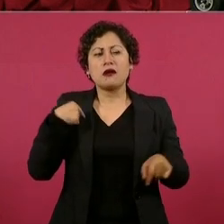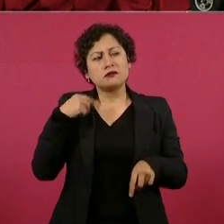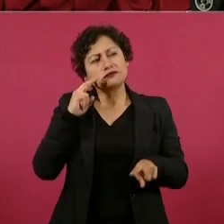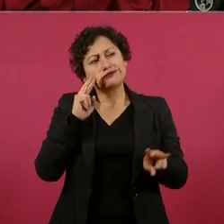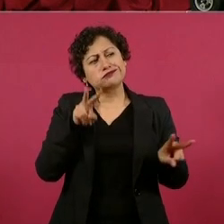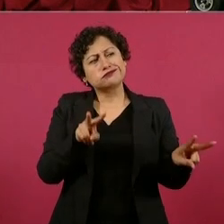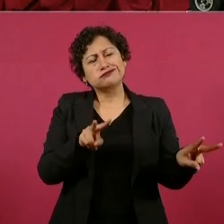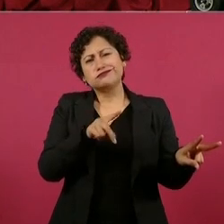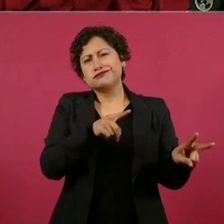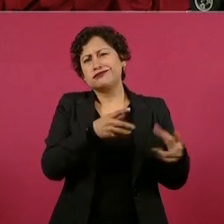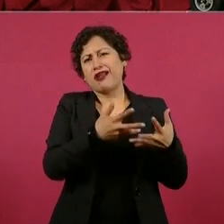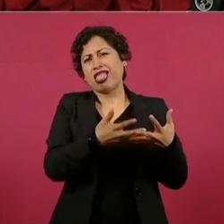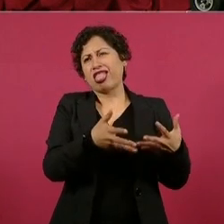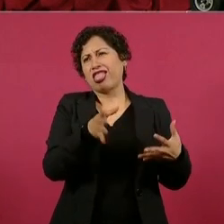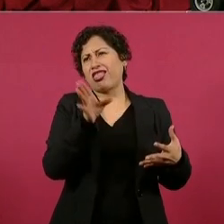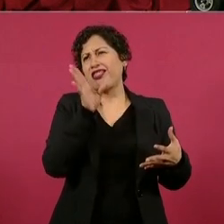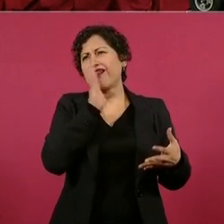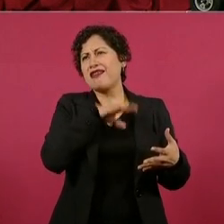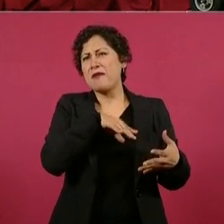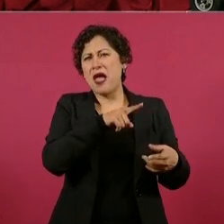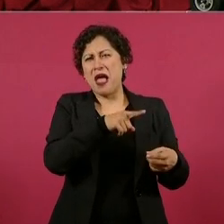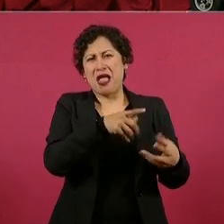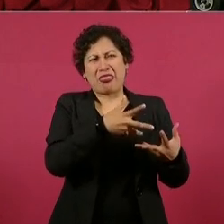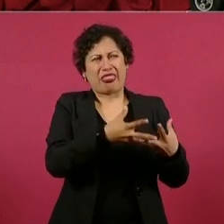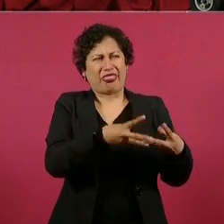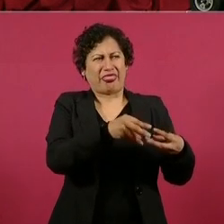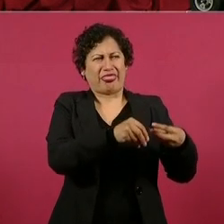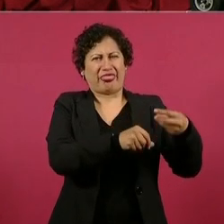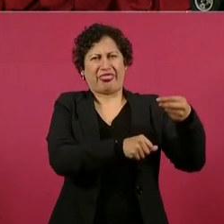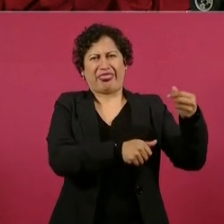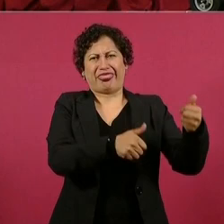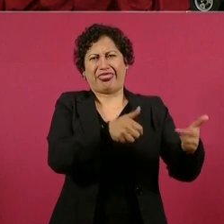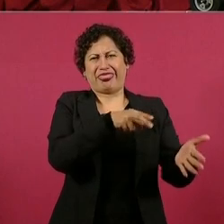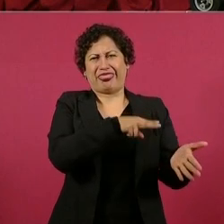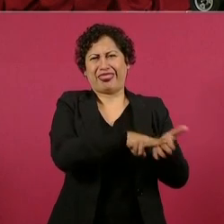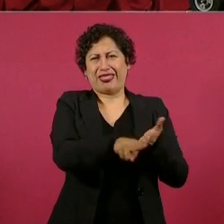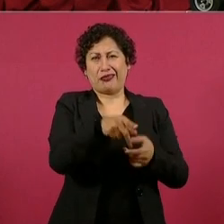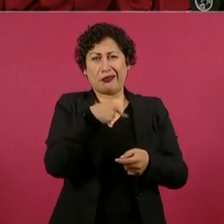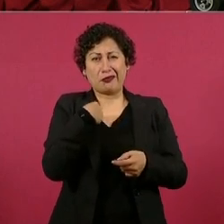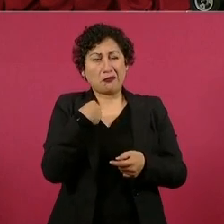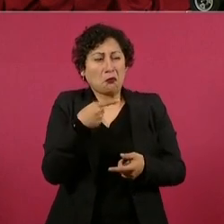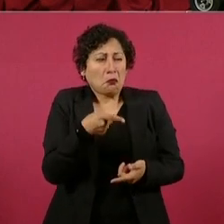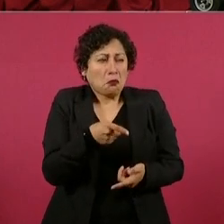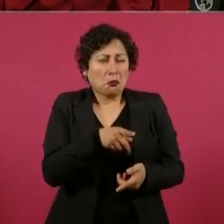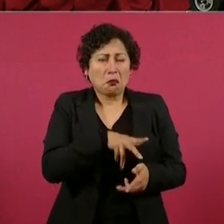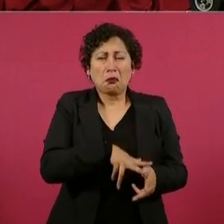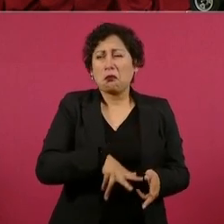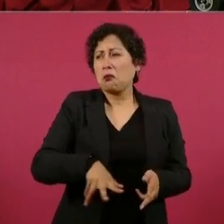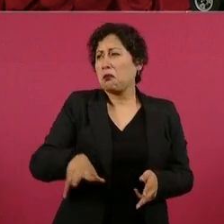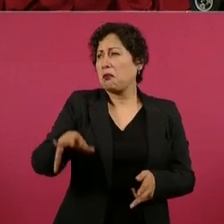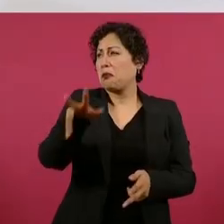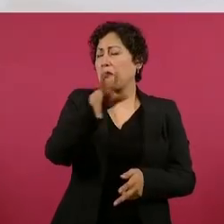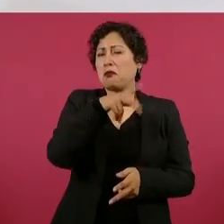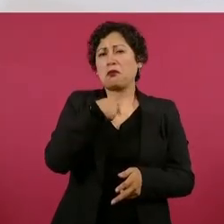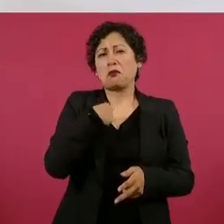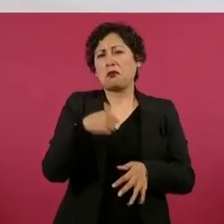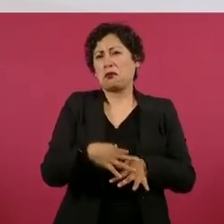yo ahí. No, ponga Darío. Ponga Darío.